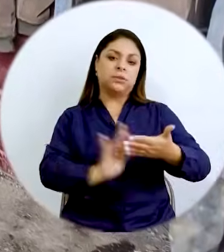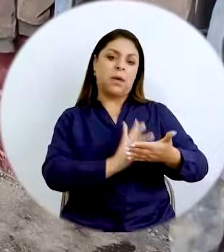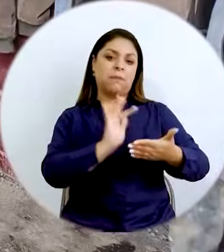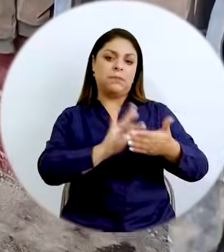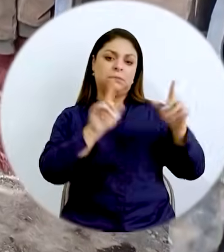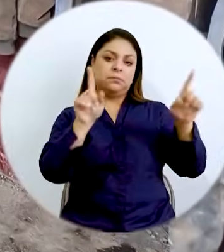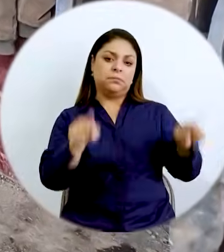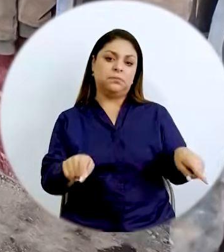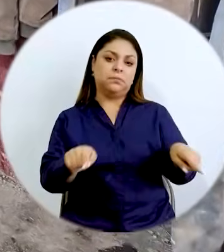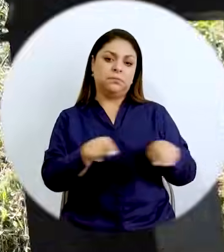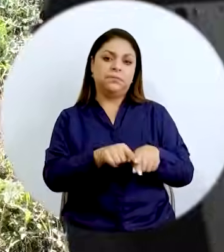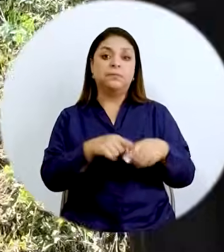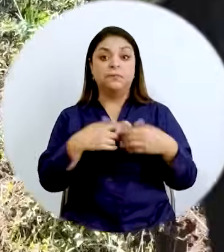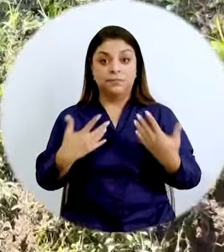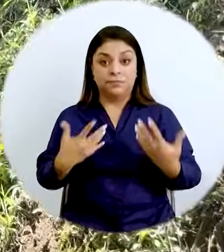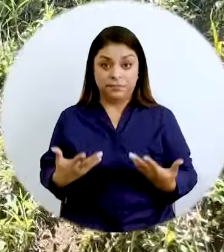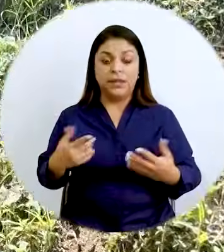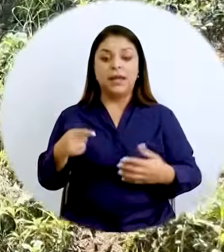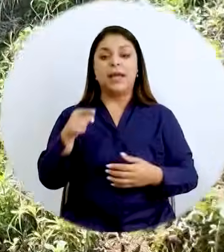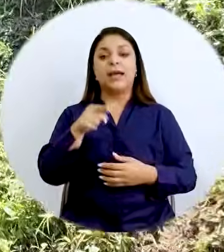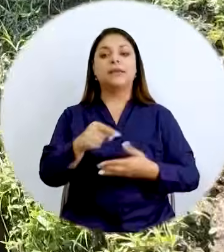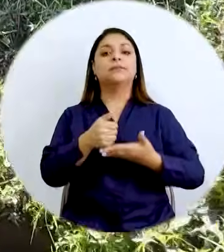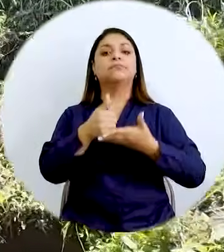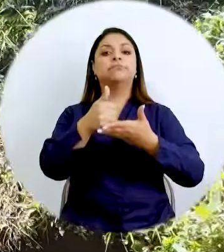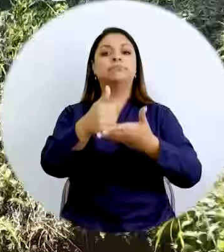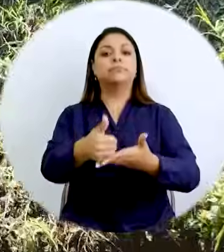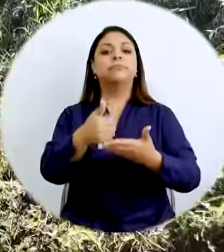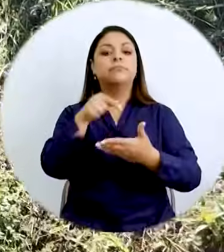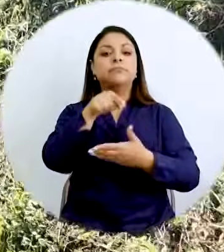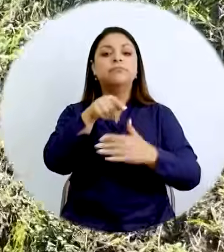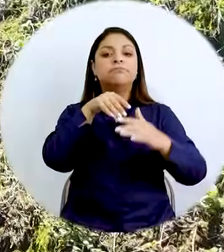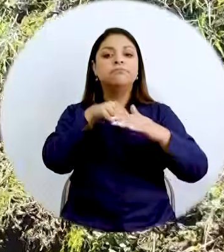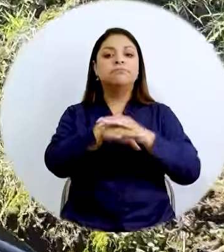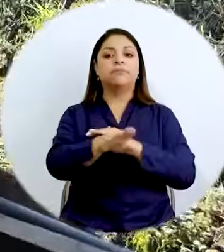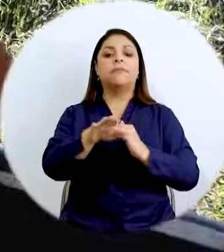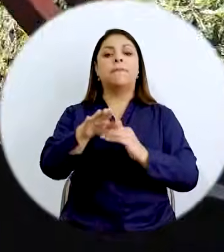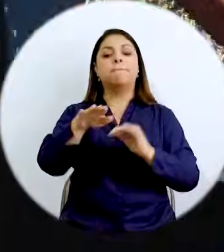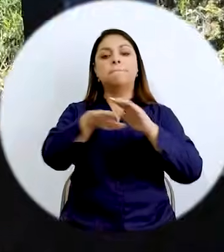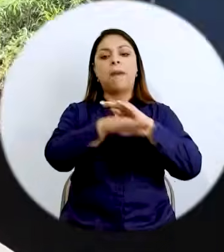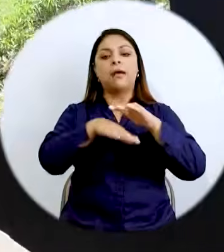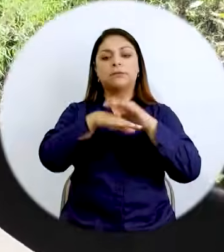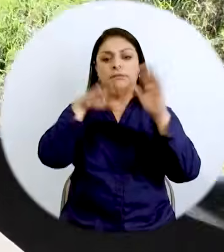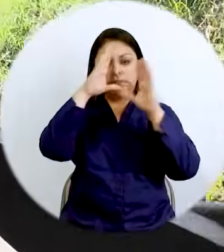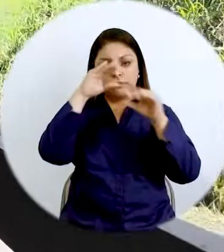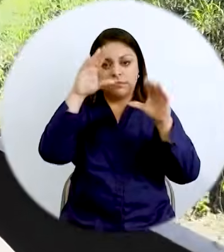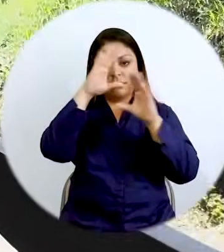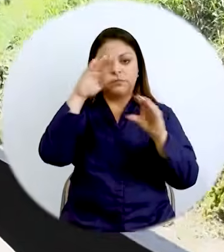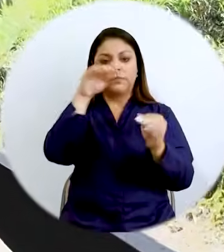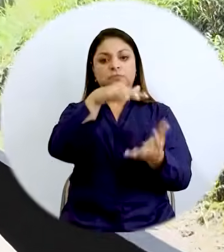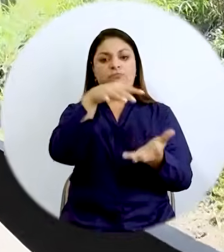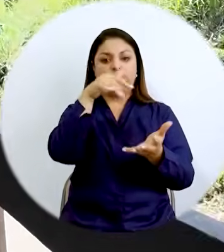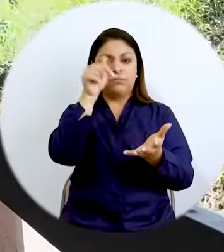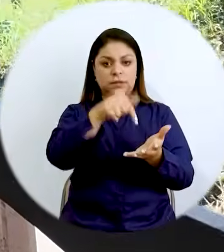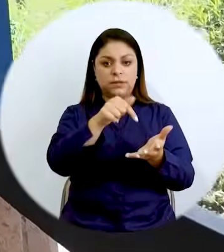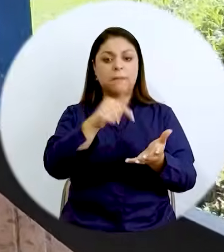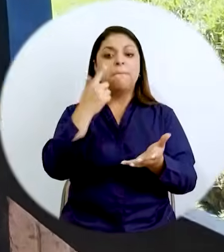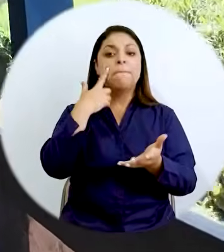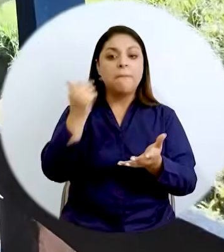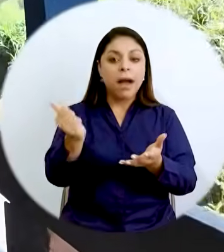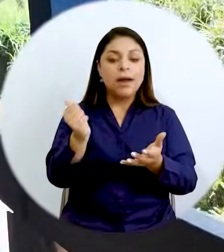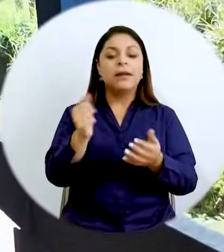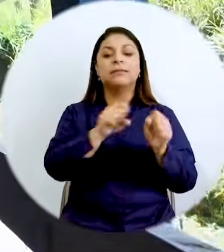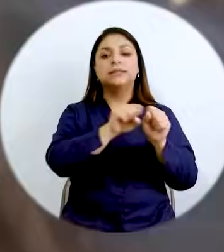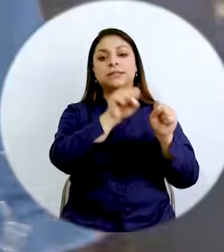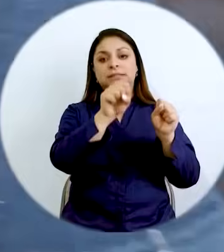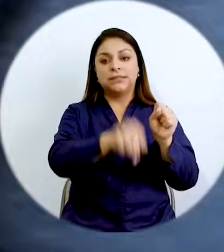una tableta y ahí se va a una base de datos del programa para que posteriormente el sistema